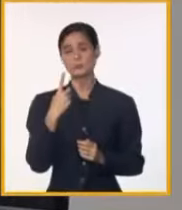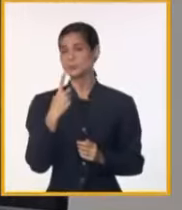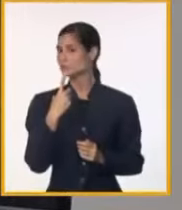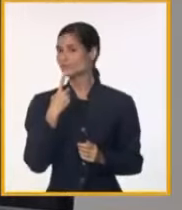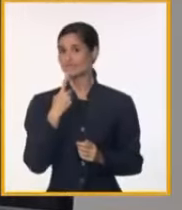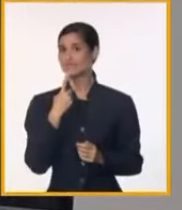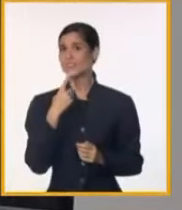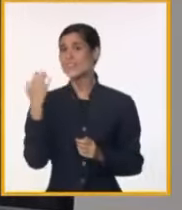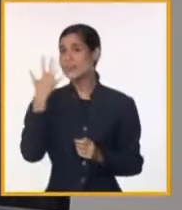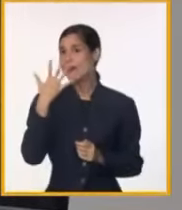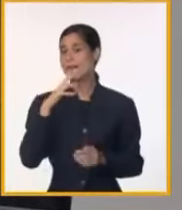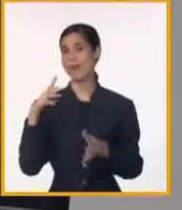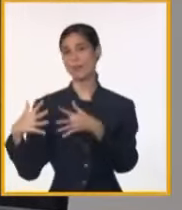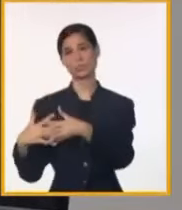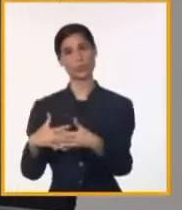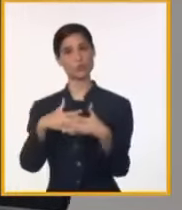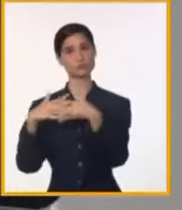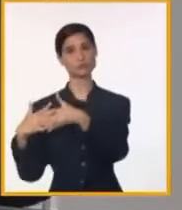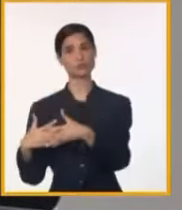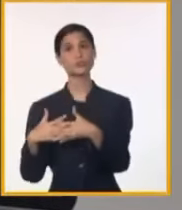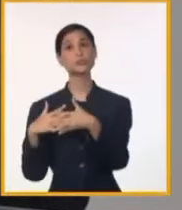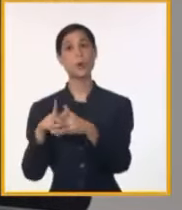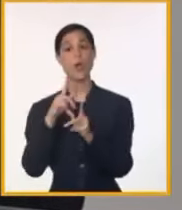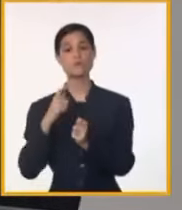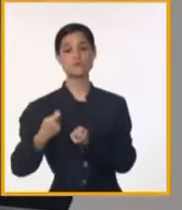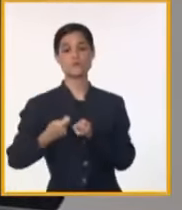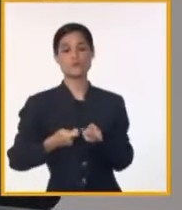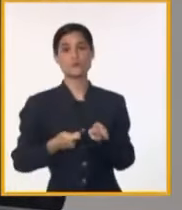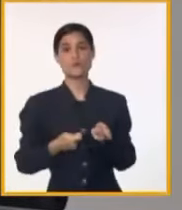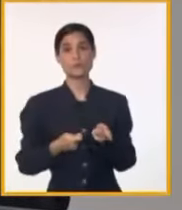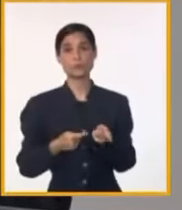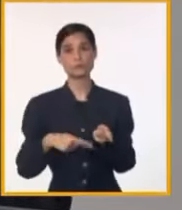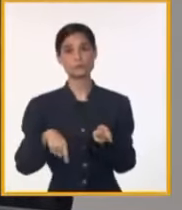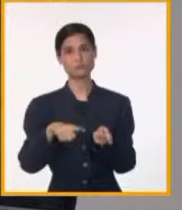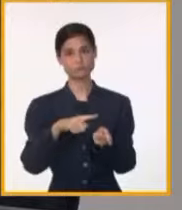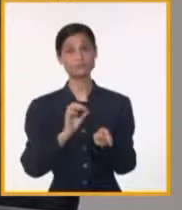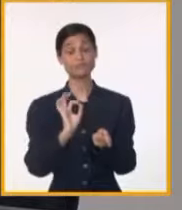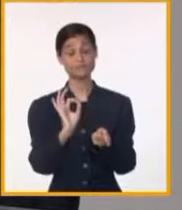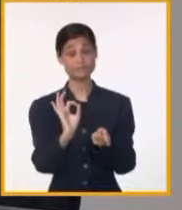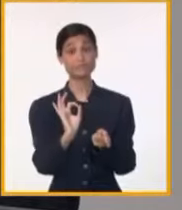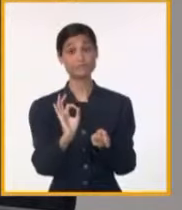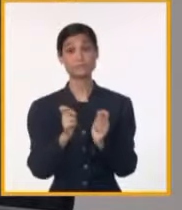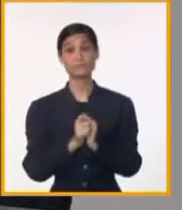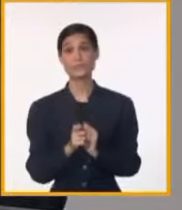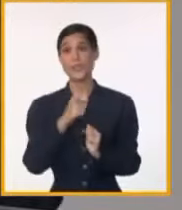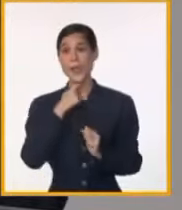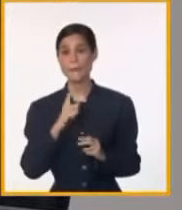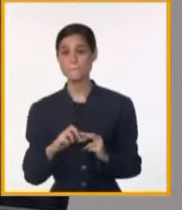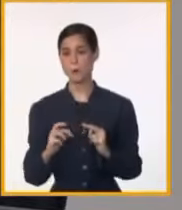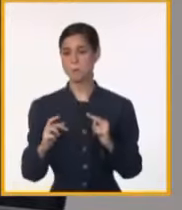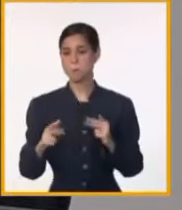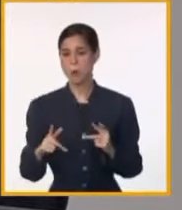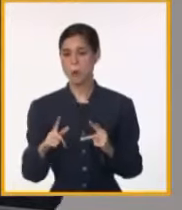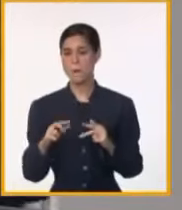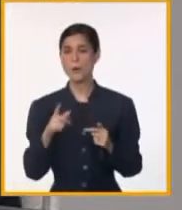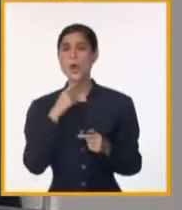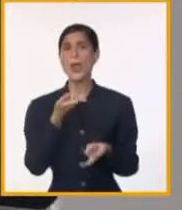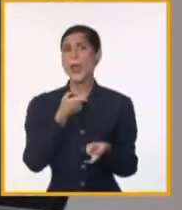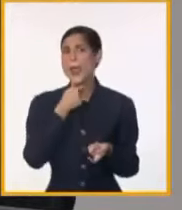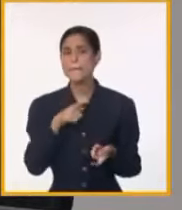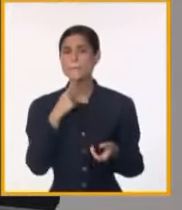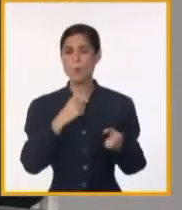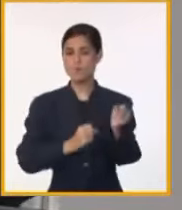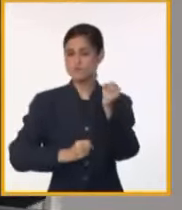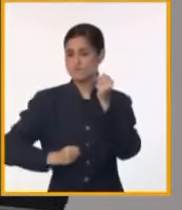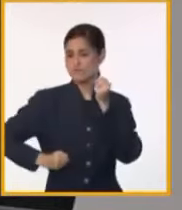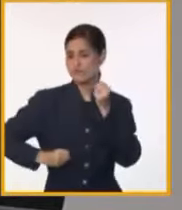Israel vamos a decirlo así porque quien está continuamente reponiendo todo el material militar que se gasta desde la